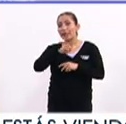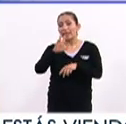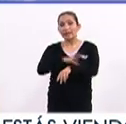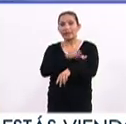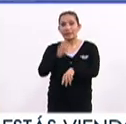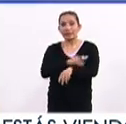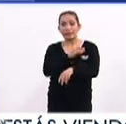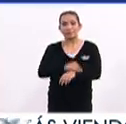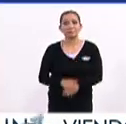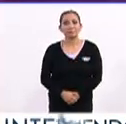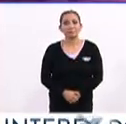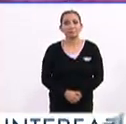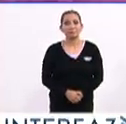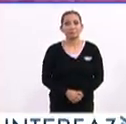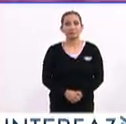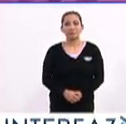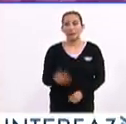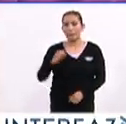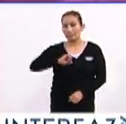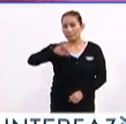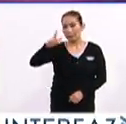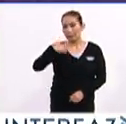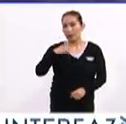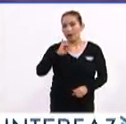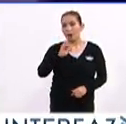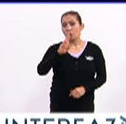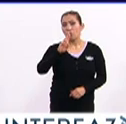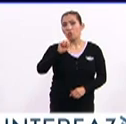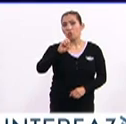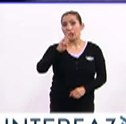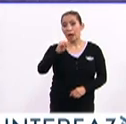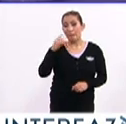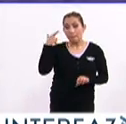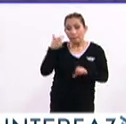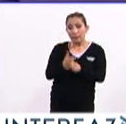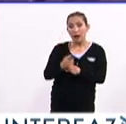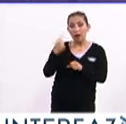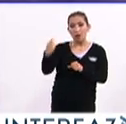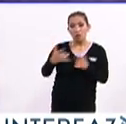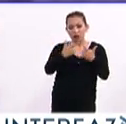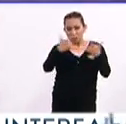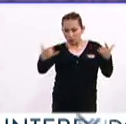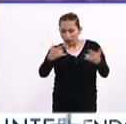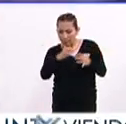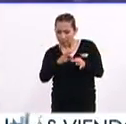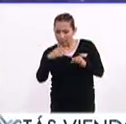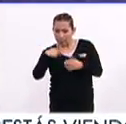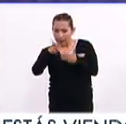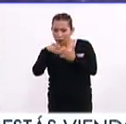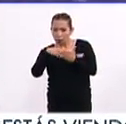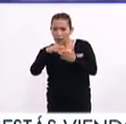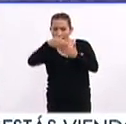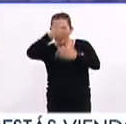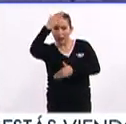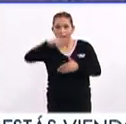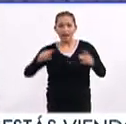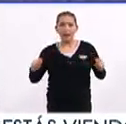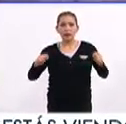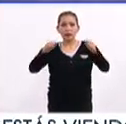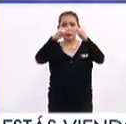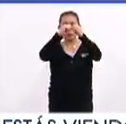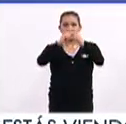energía. Expertos de la Universidad Autónoma de México descubren una cronología más precisa en pinturas de murales en